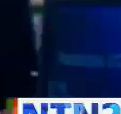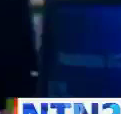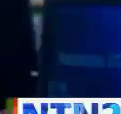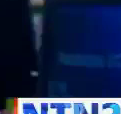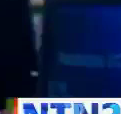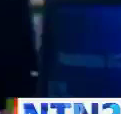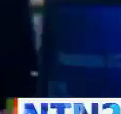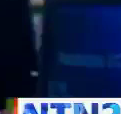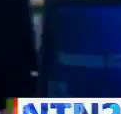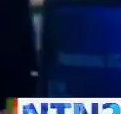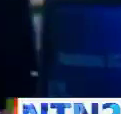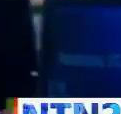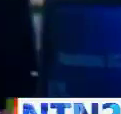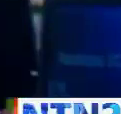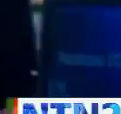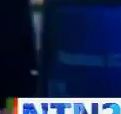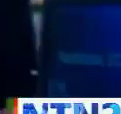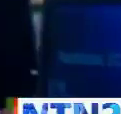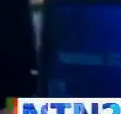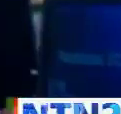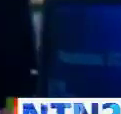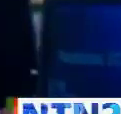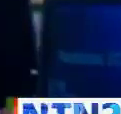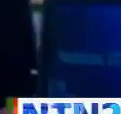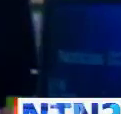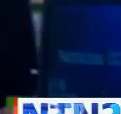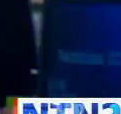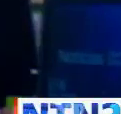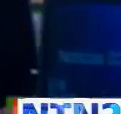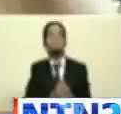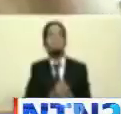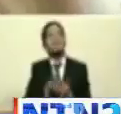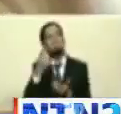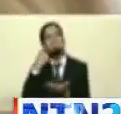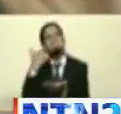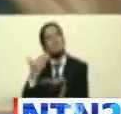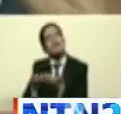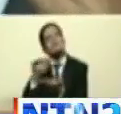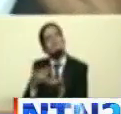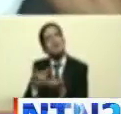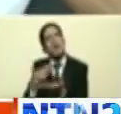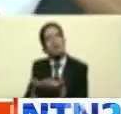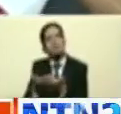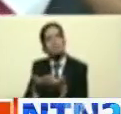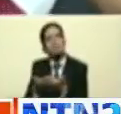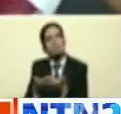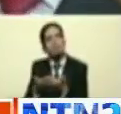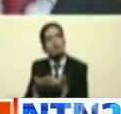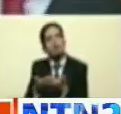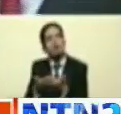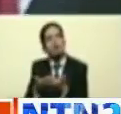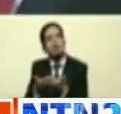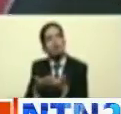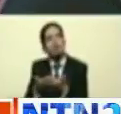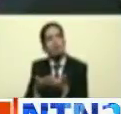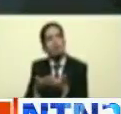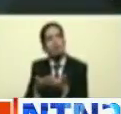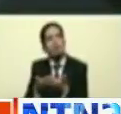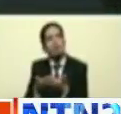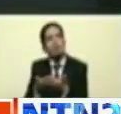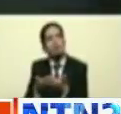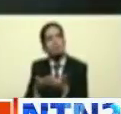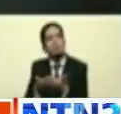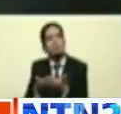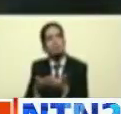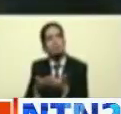El único talento de Maduro es mantenerse en el poder por medios dictatoriales. Así lo afirma un artículo de la revista